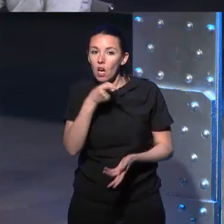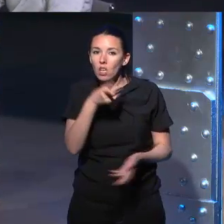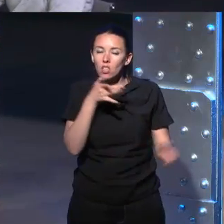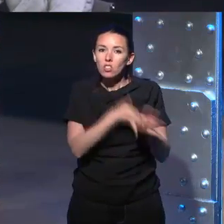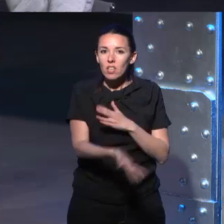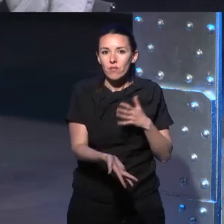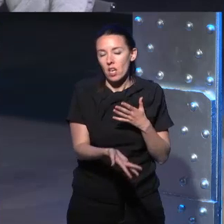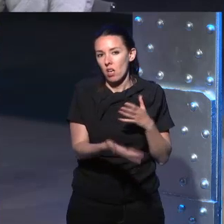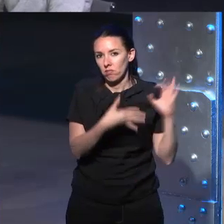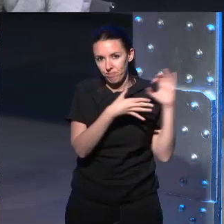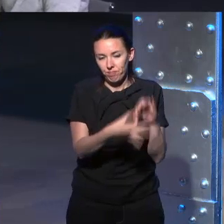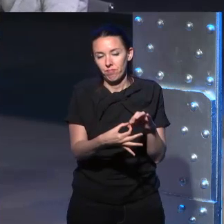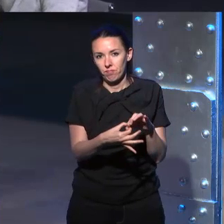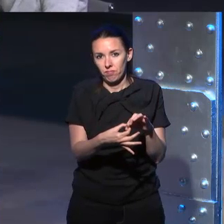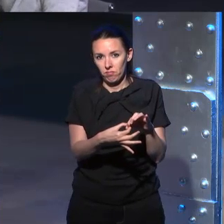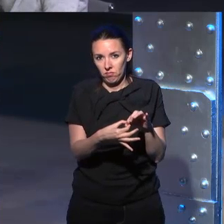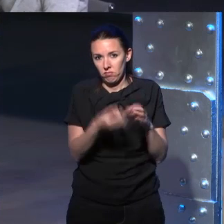que ver con esa